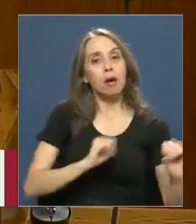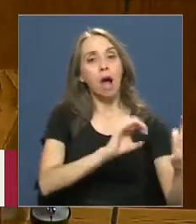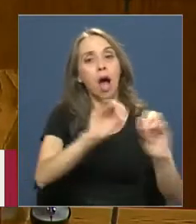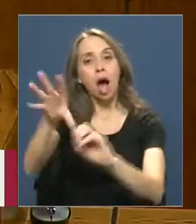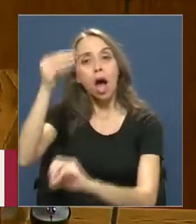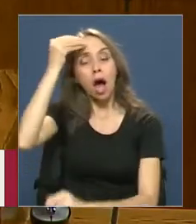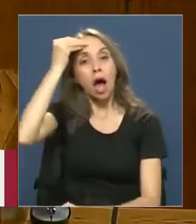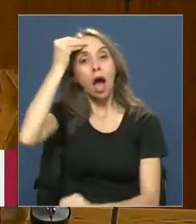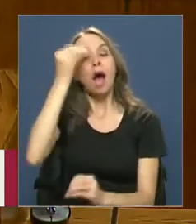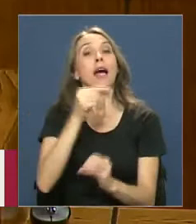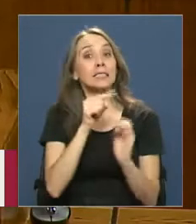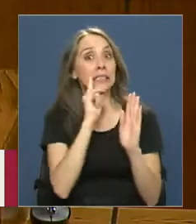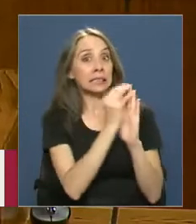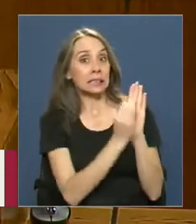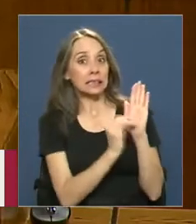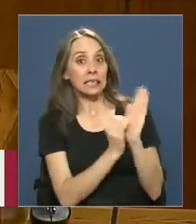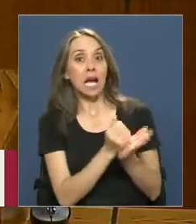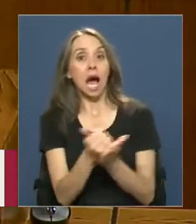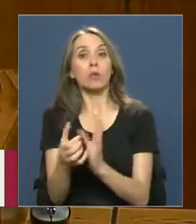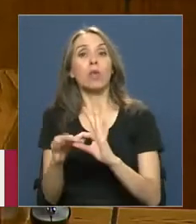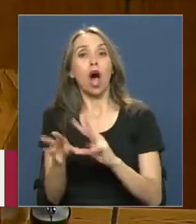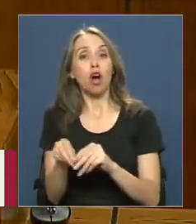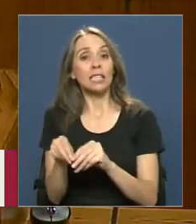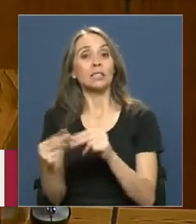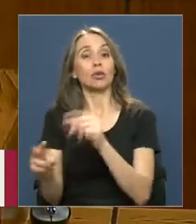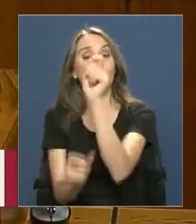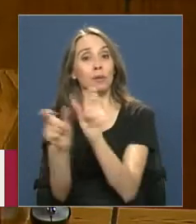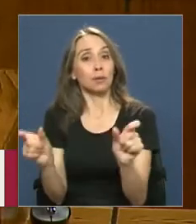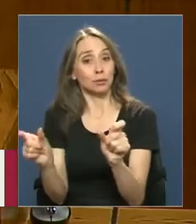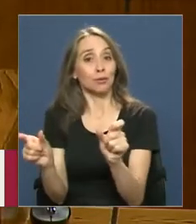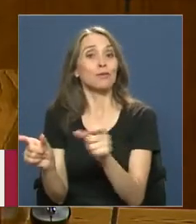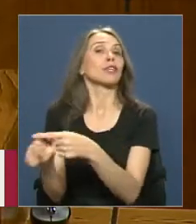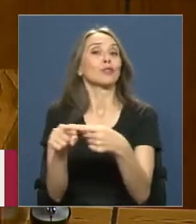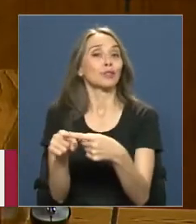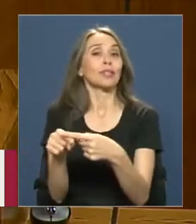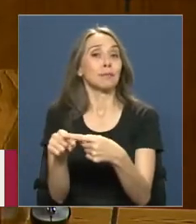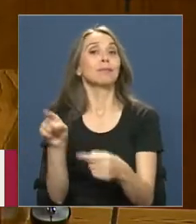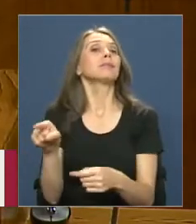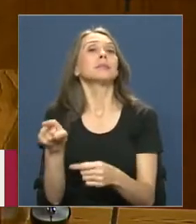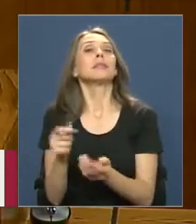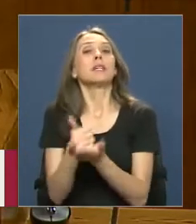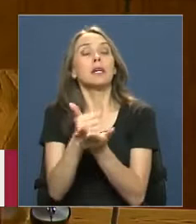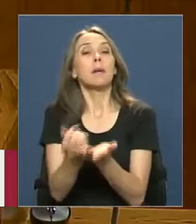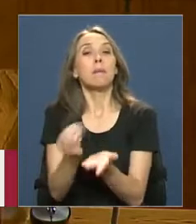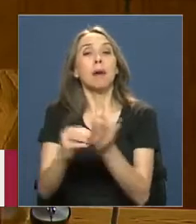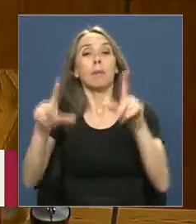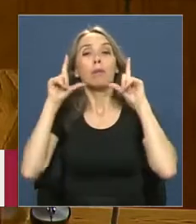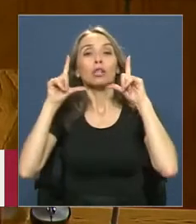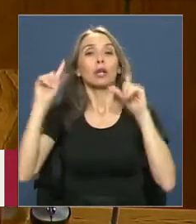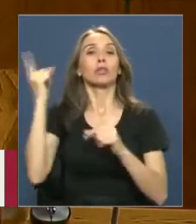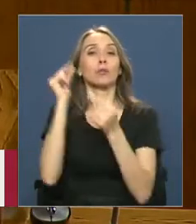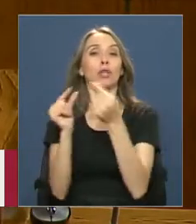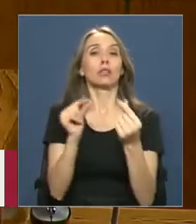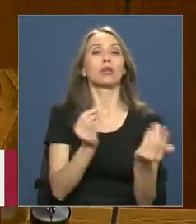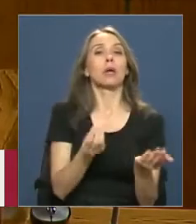que ayude a las organizaciones civiles relacionadas al tema a contar con un mayor apoyo y protagonismo nacional.